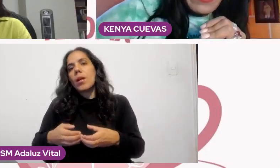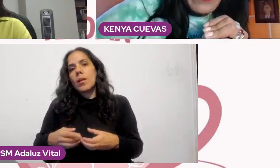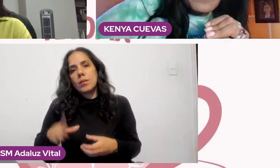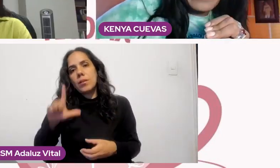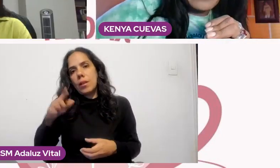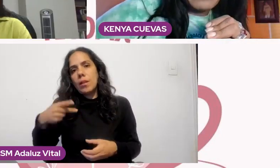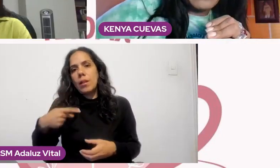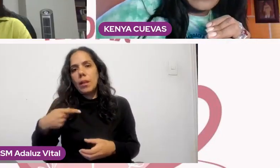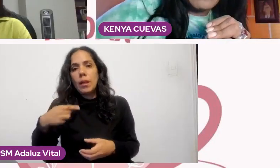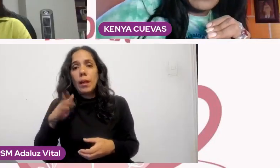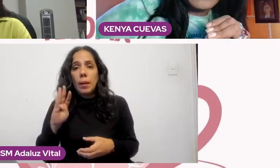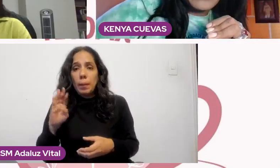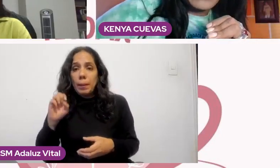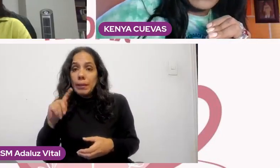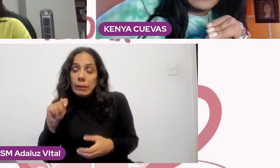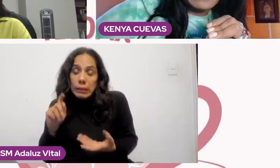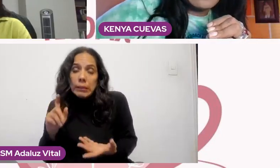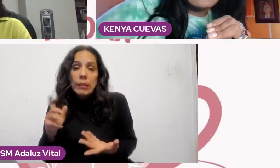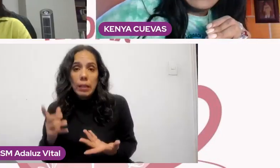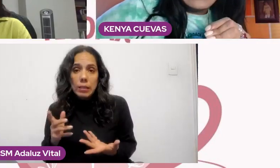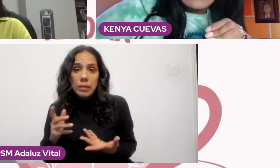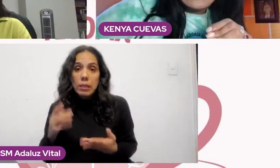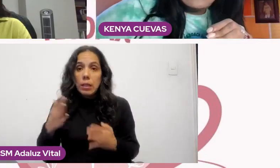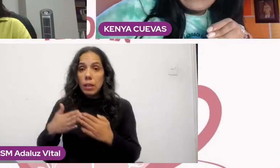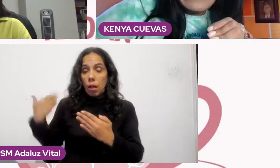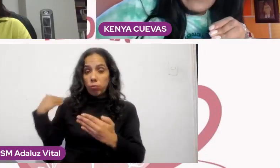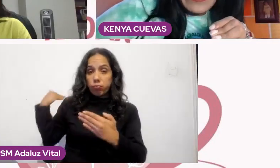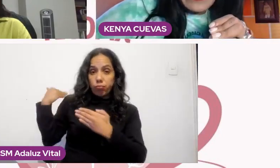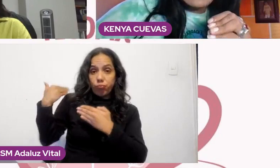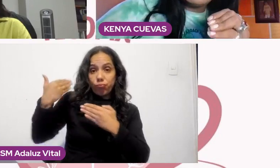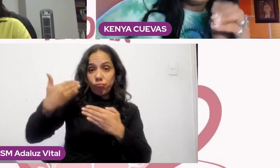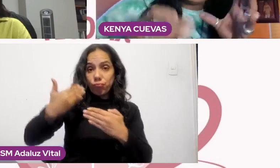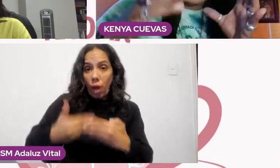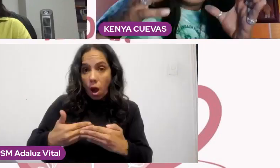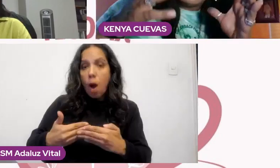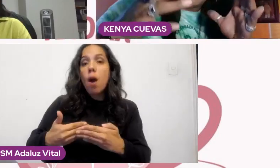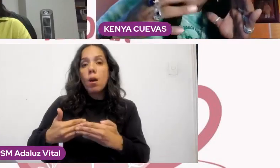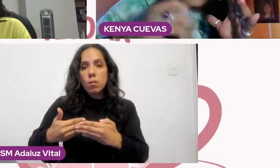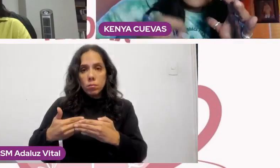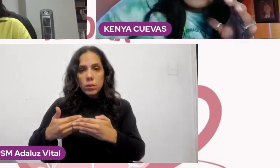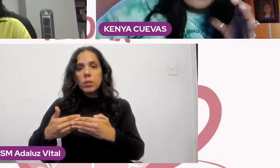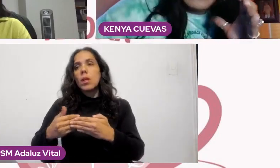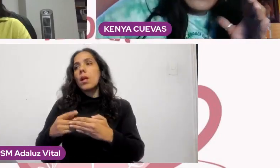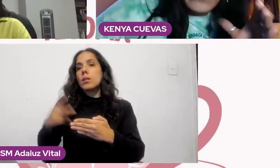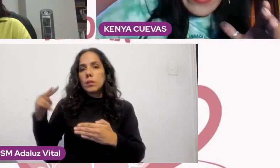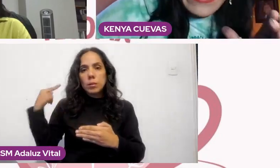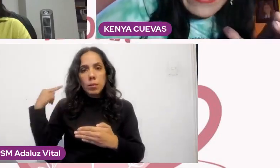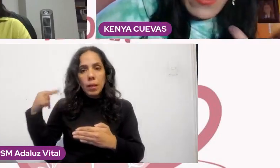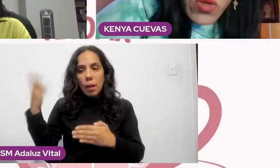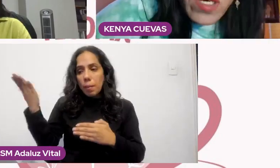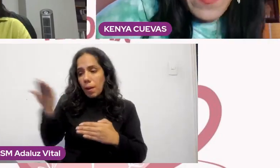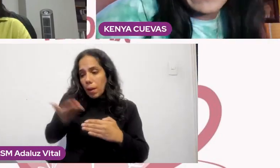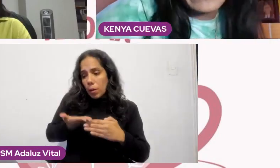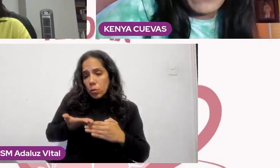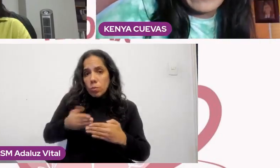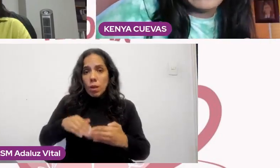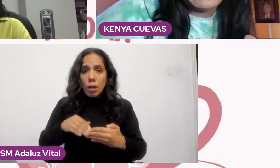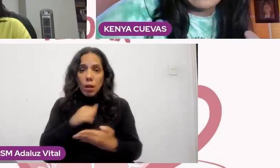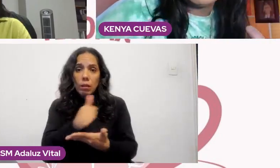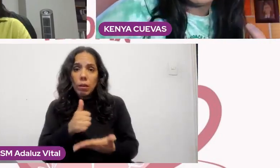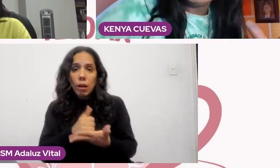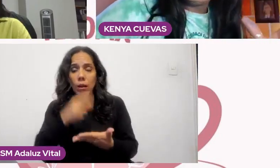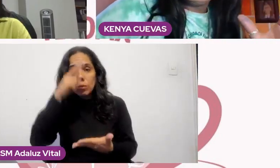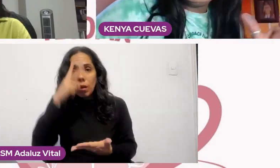la Ciudad de México para buscar mejores oportunidades, y le dio y que el trabajo sexual era un lugar inseguro para las